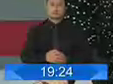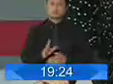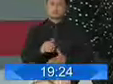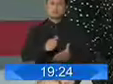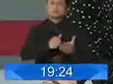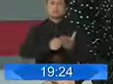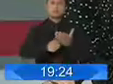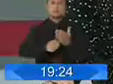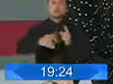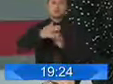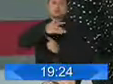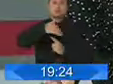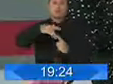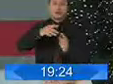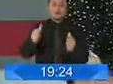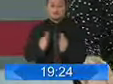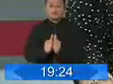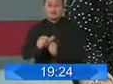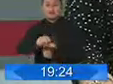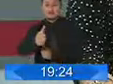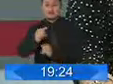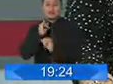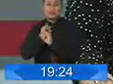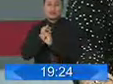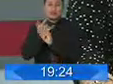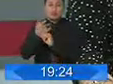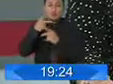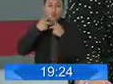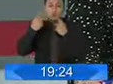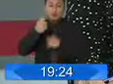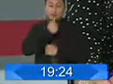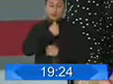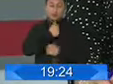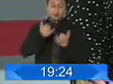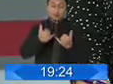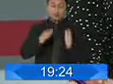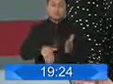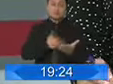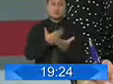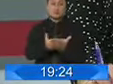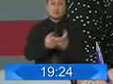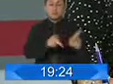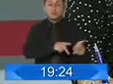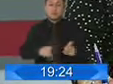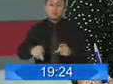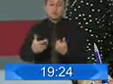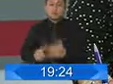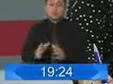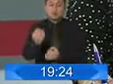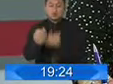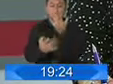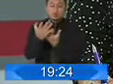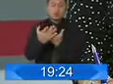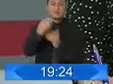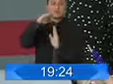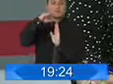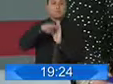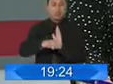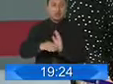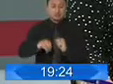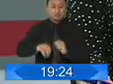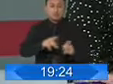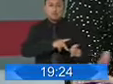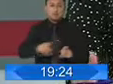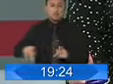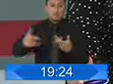del Ambiente, conjuntamente con otras instituciones, tanto públicas como privadas, presentó el Plan de Reducción de Incendios Forestales. Este plan